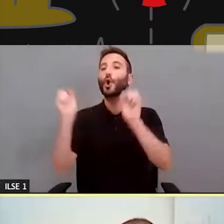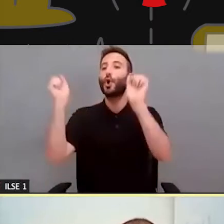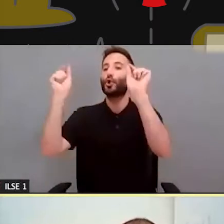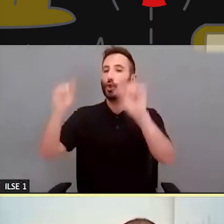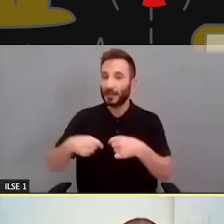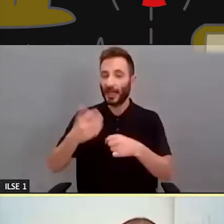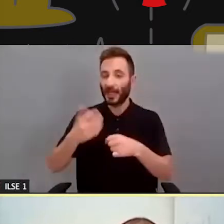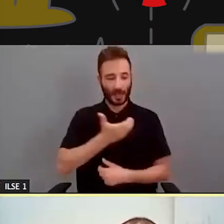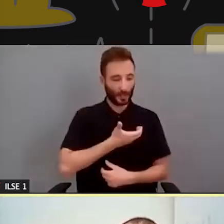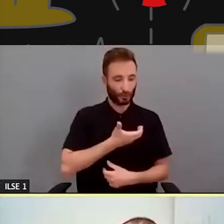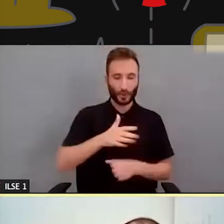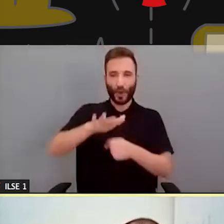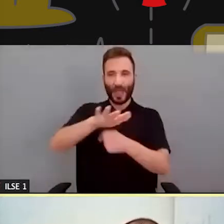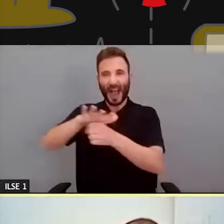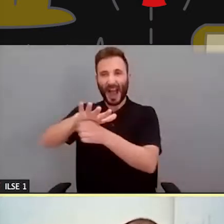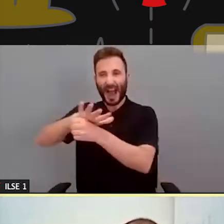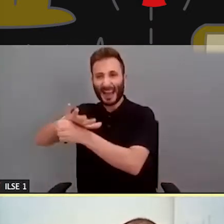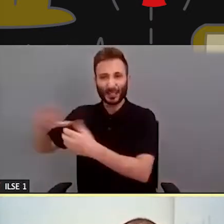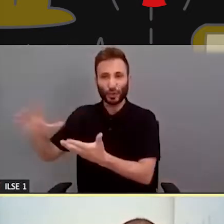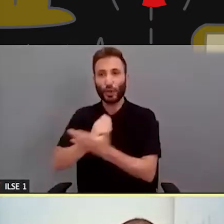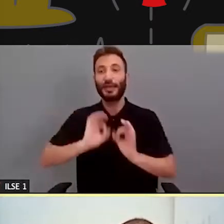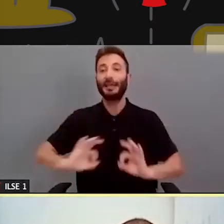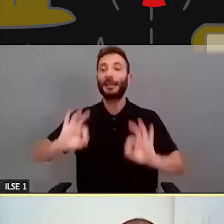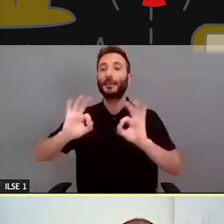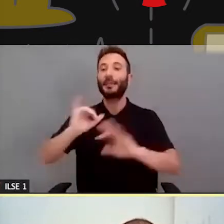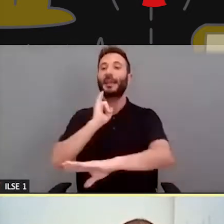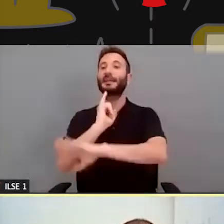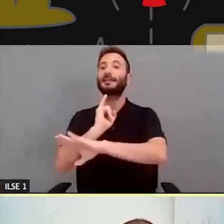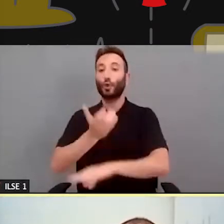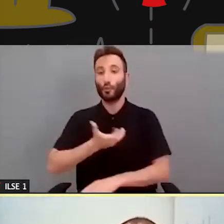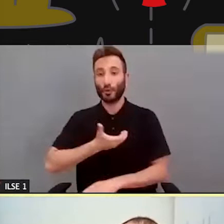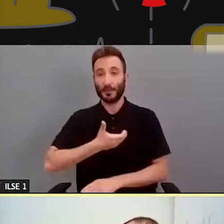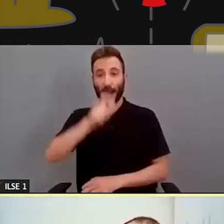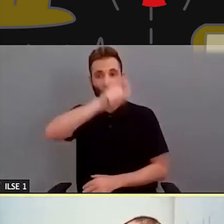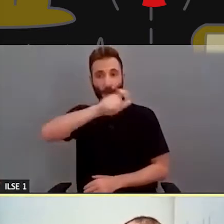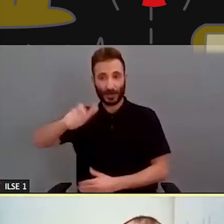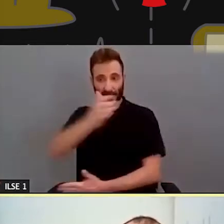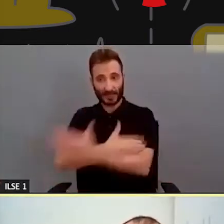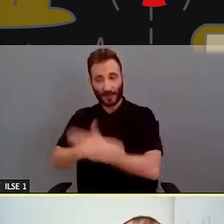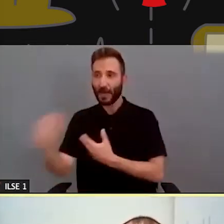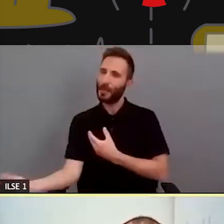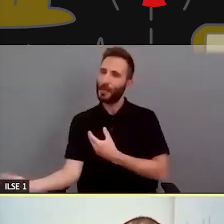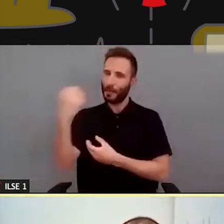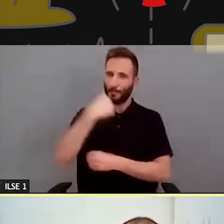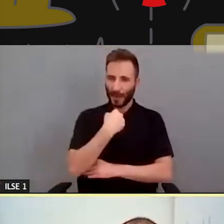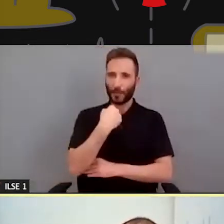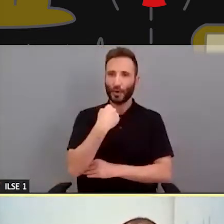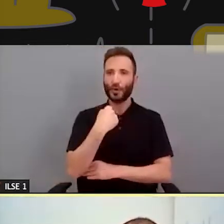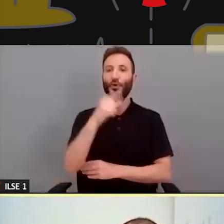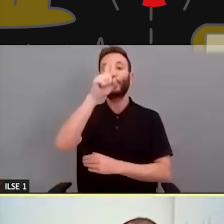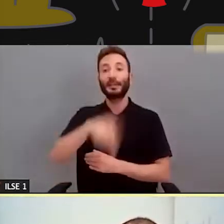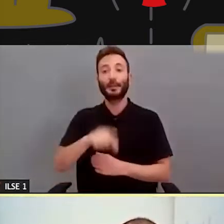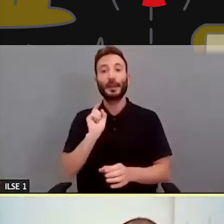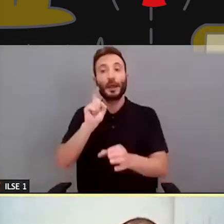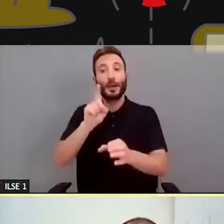sus áreas, especialmente el Instituto Municipal de Personas con Discapacidad, y con la participación de